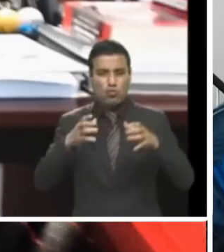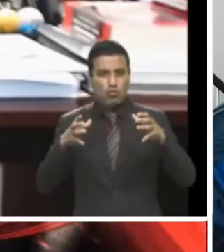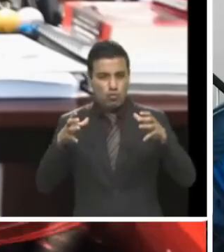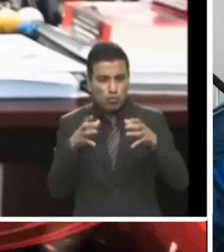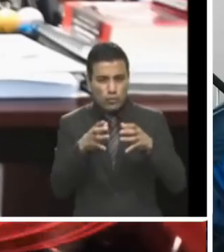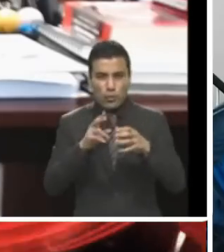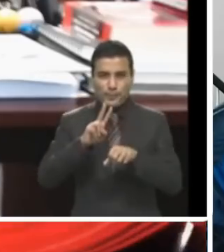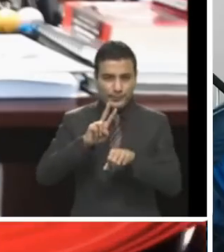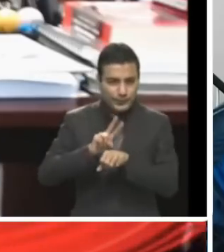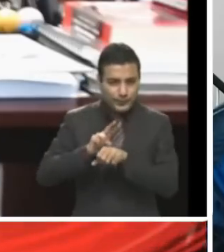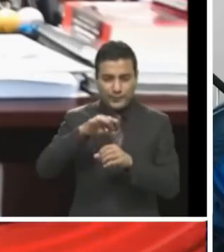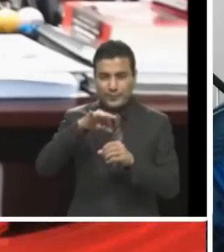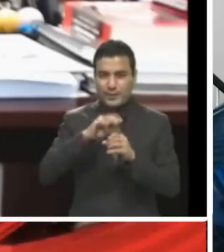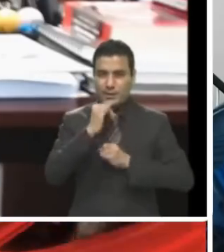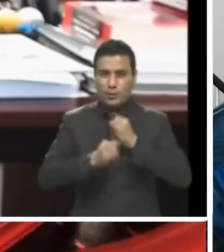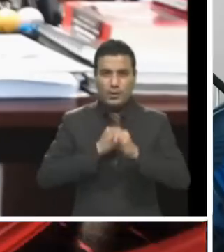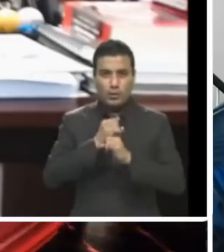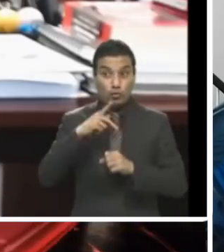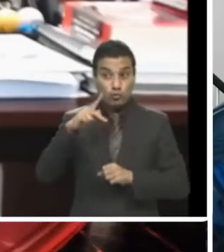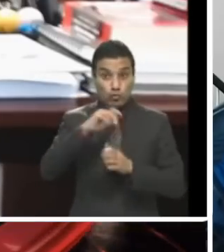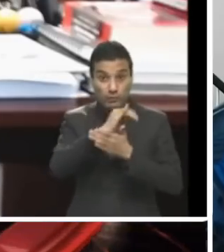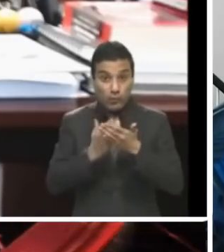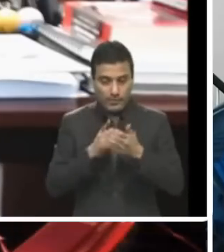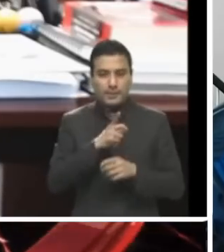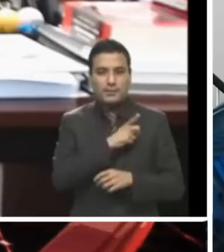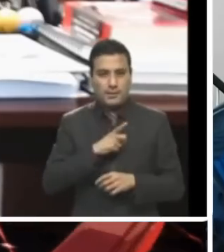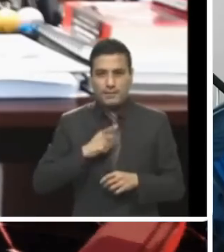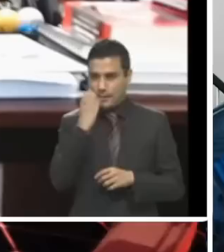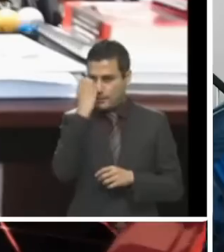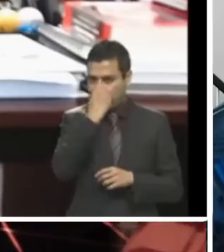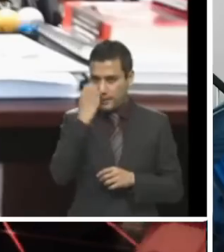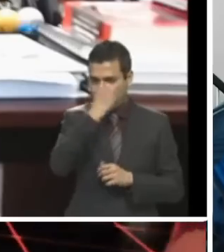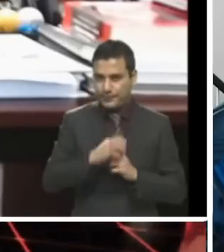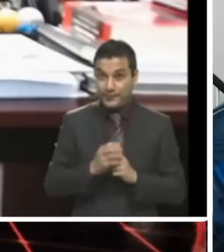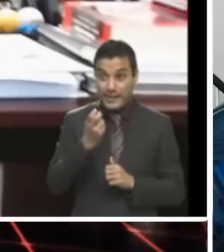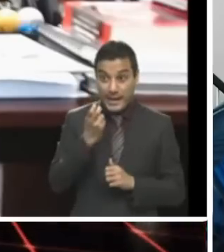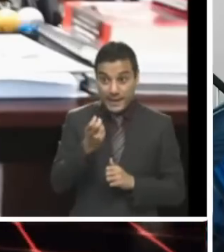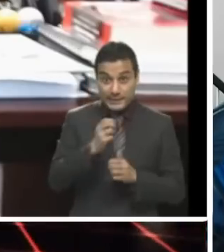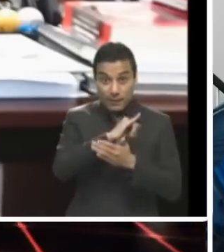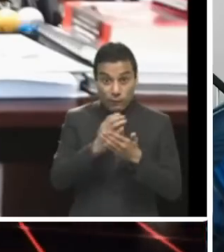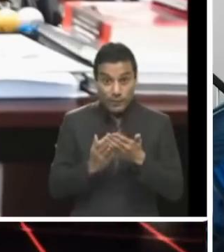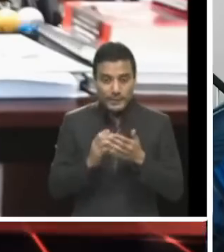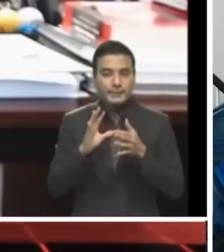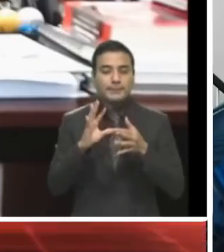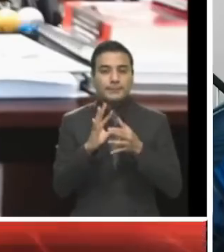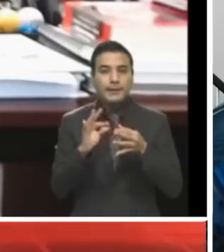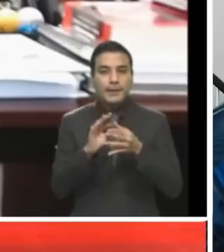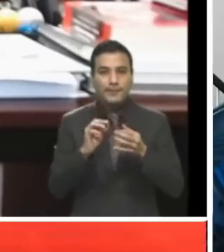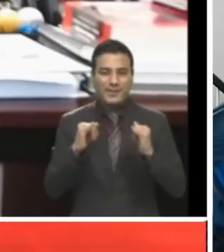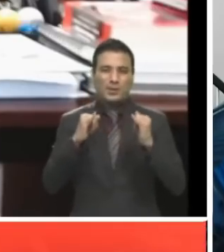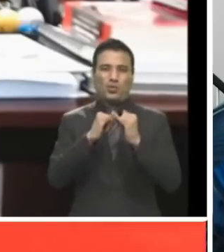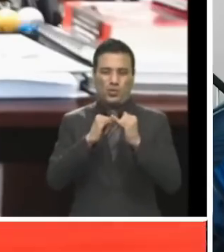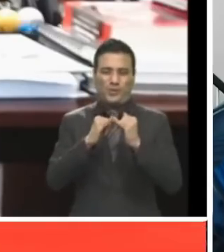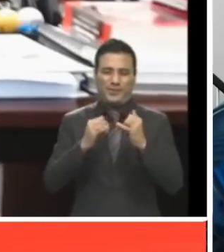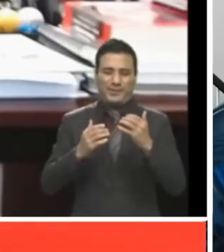internacional presentaron creo que deben ser estudiados esos informes revelan como el instituto no sea electoral y el sistema electoral